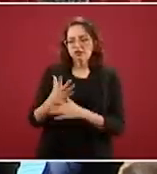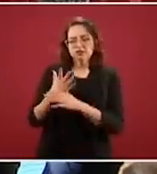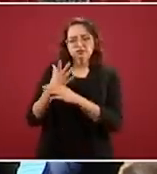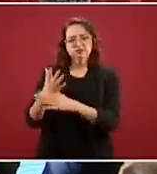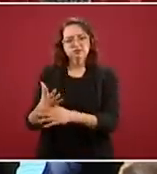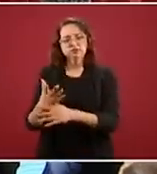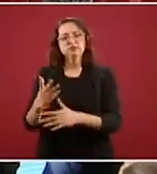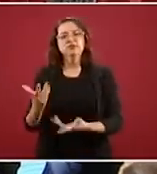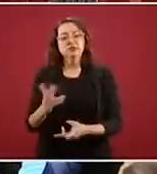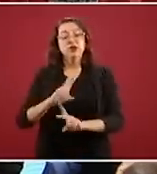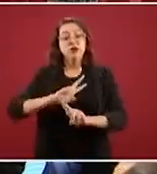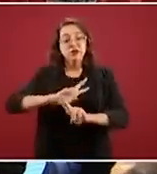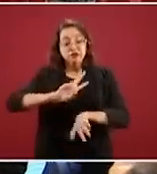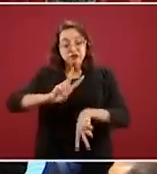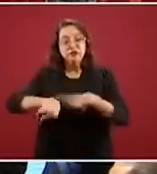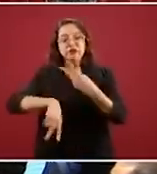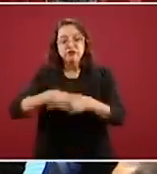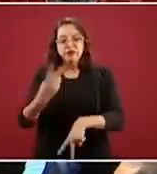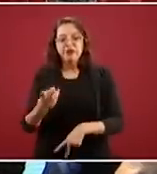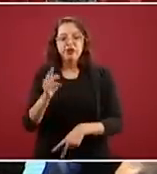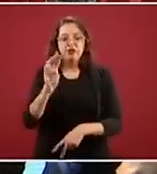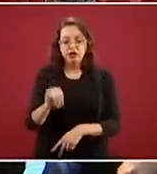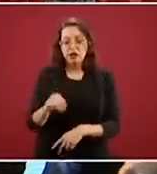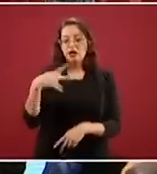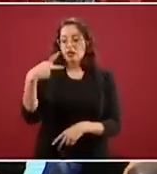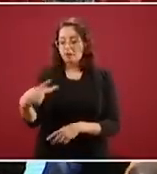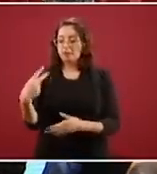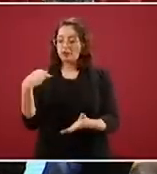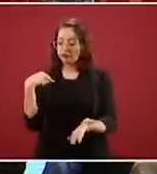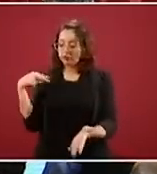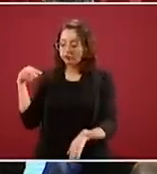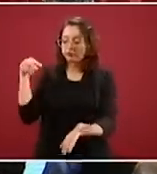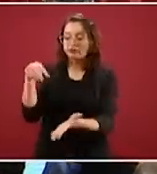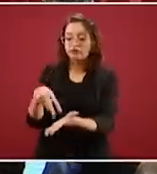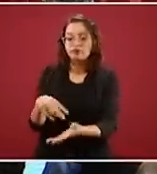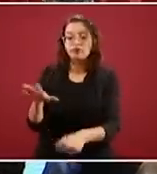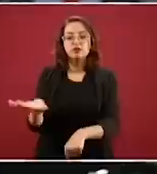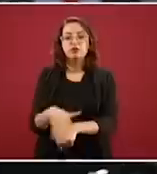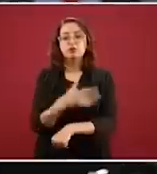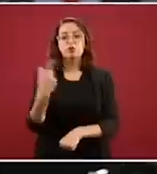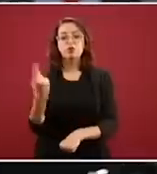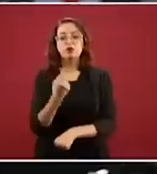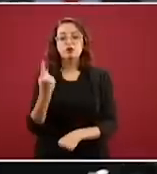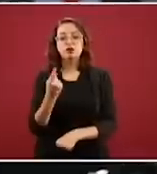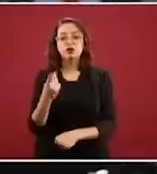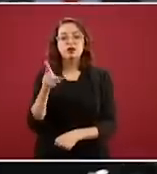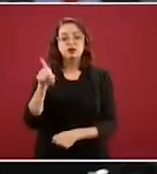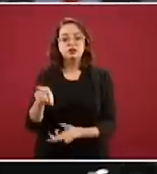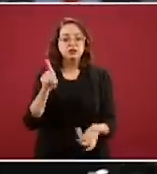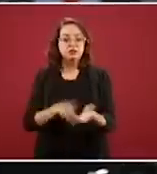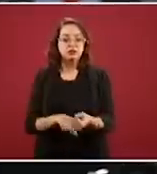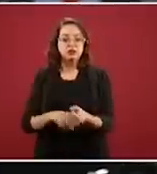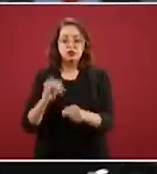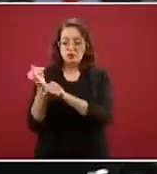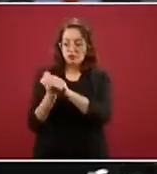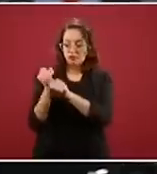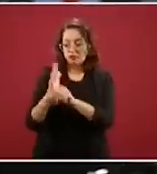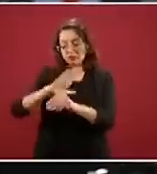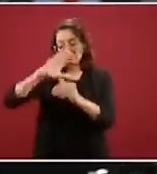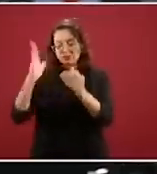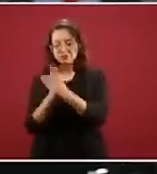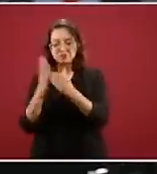tuvo que ir personalmente a un ministerio público porque no estaban integrando correctamente una carpeta de